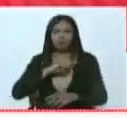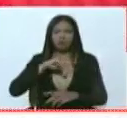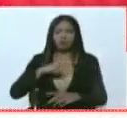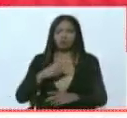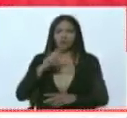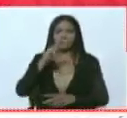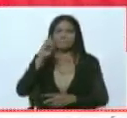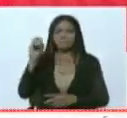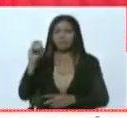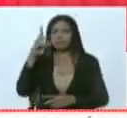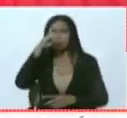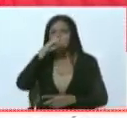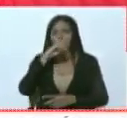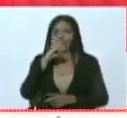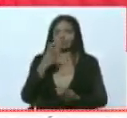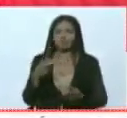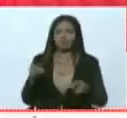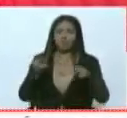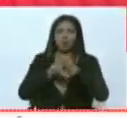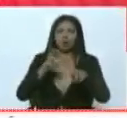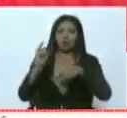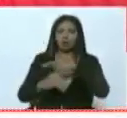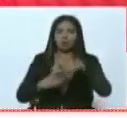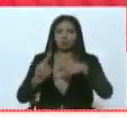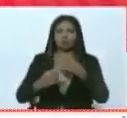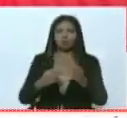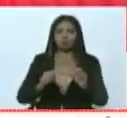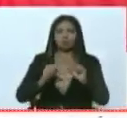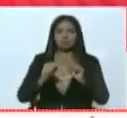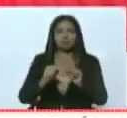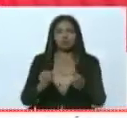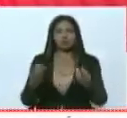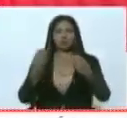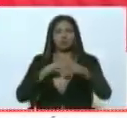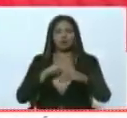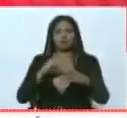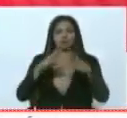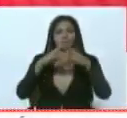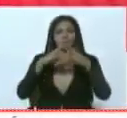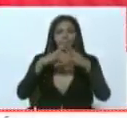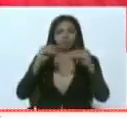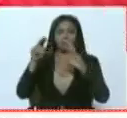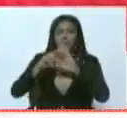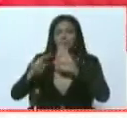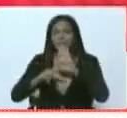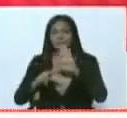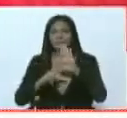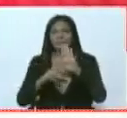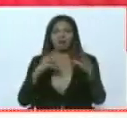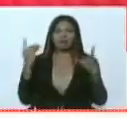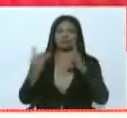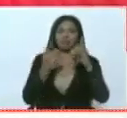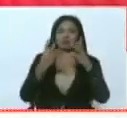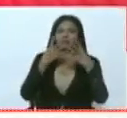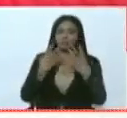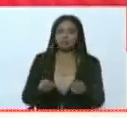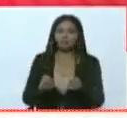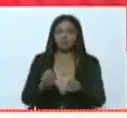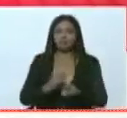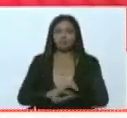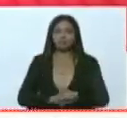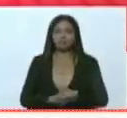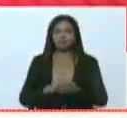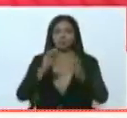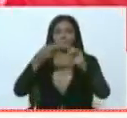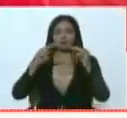20 años y es la revolución la que ha convocado en todas las coyunturas el diálogo, el entendimiento por